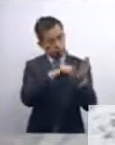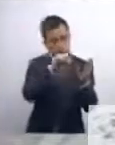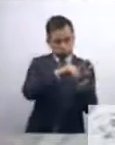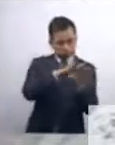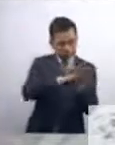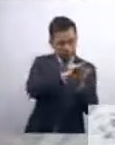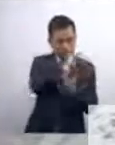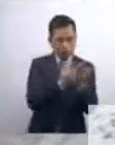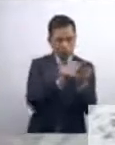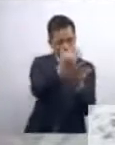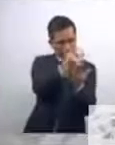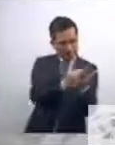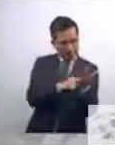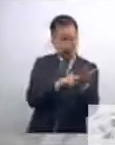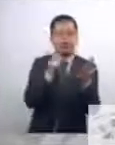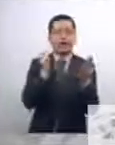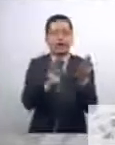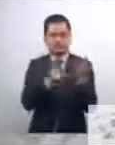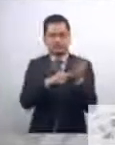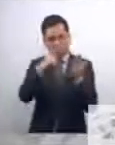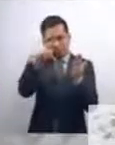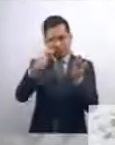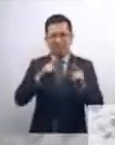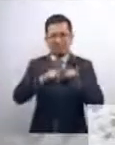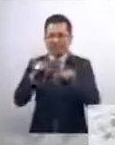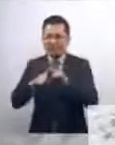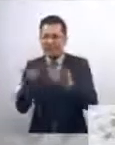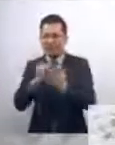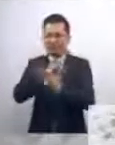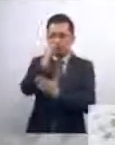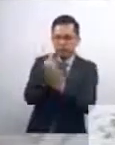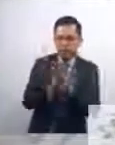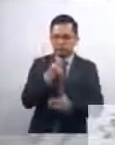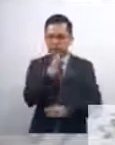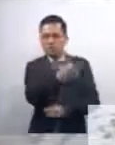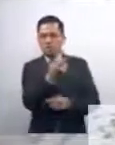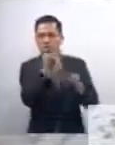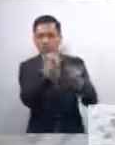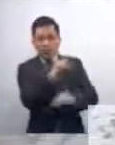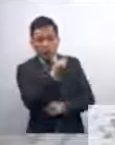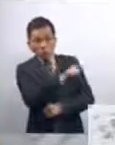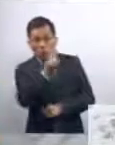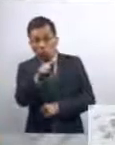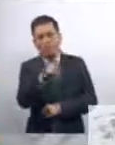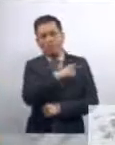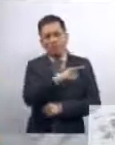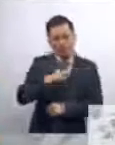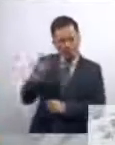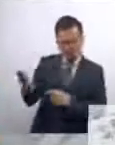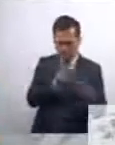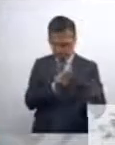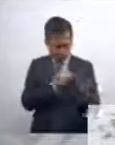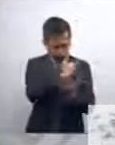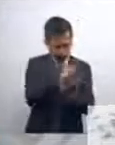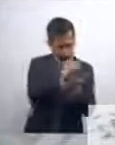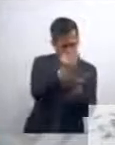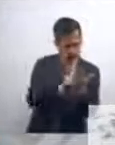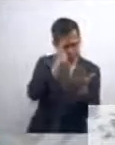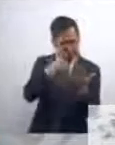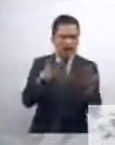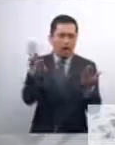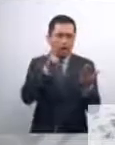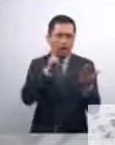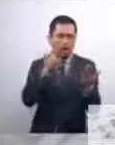necesaria para reflejar la educación financiera de la persona sujeta de análisis, con ello determina la viabilidad